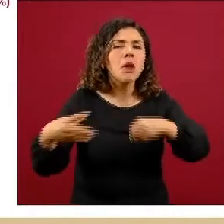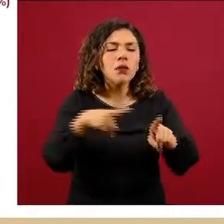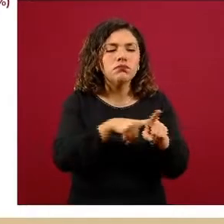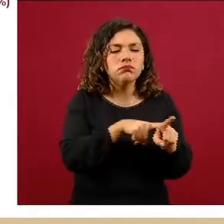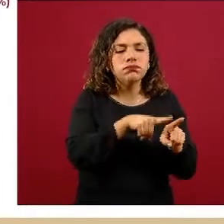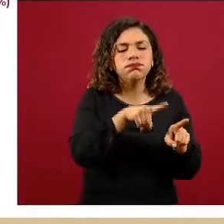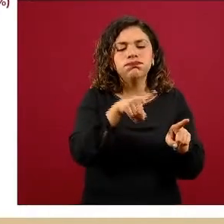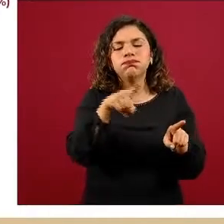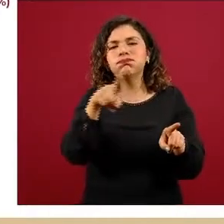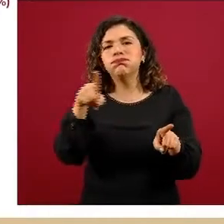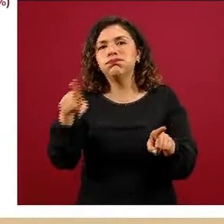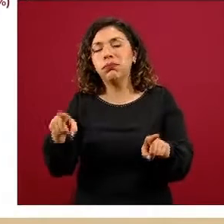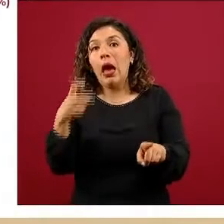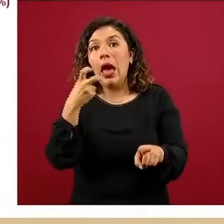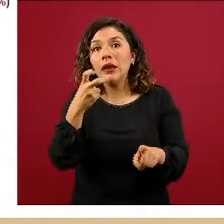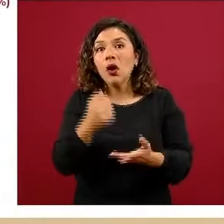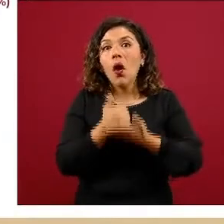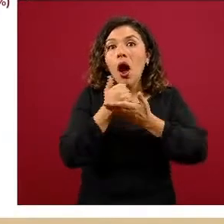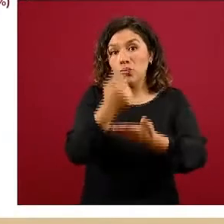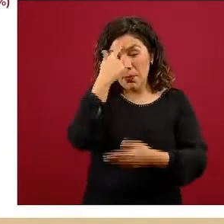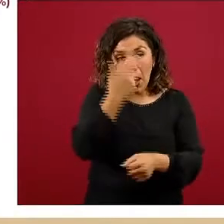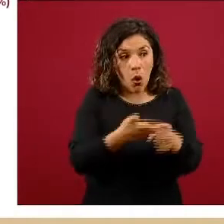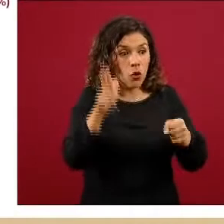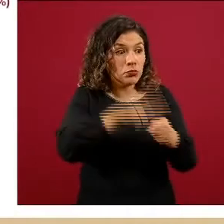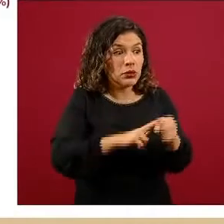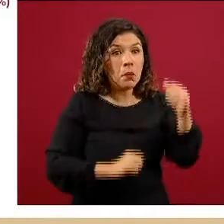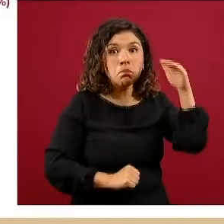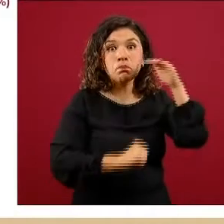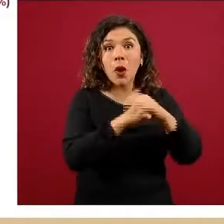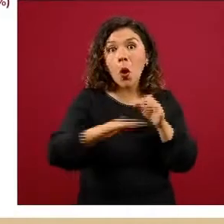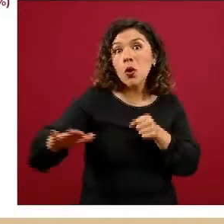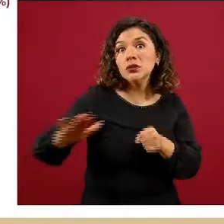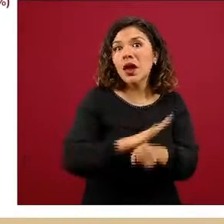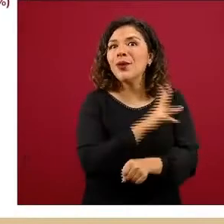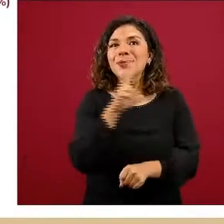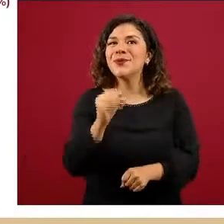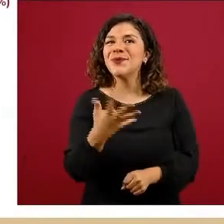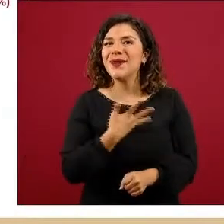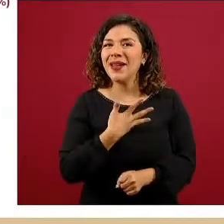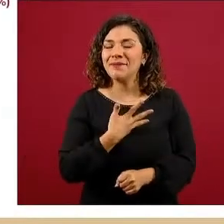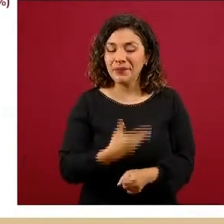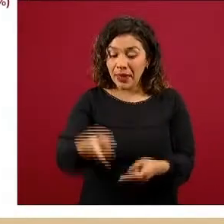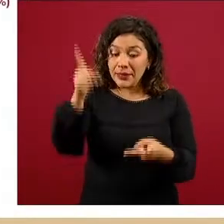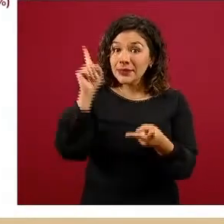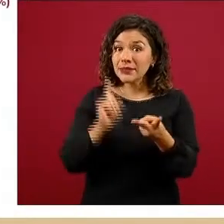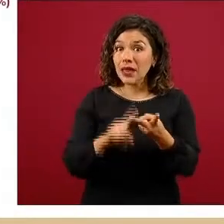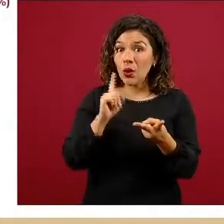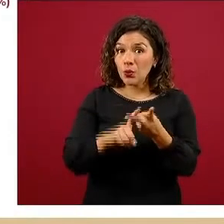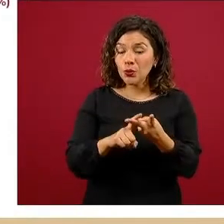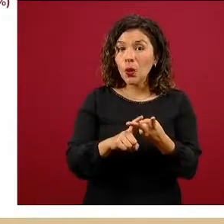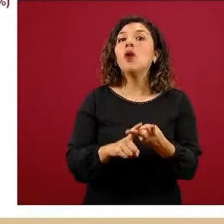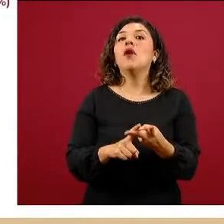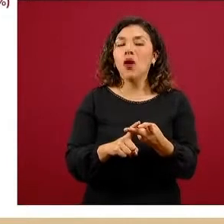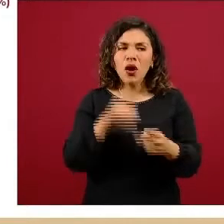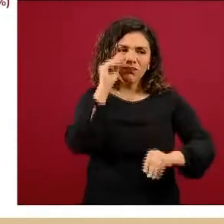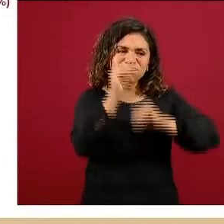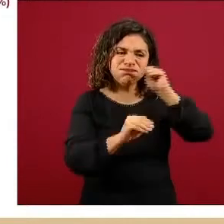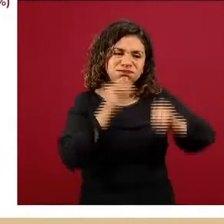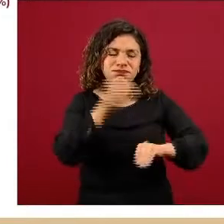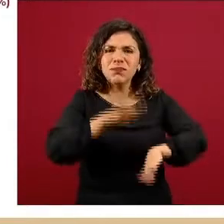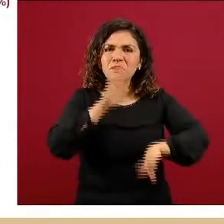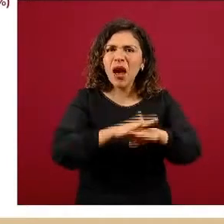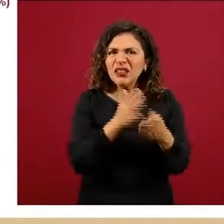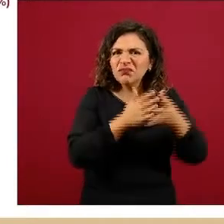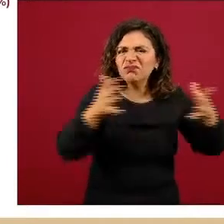tanto no se rebasó la capacidad hospitalaria. Sin embargo, el segundo objetivo es expandir la capacidad